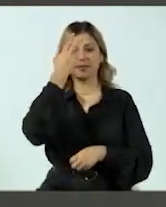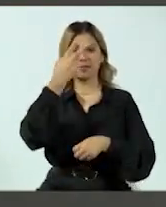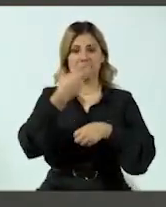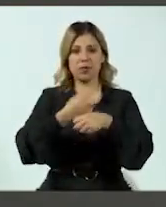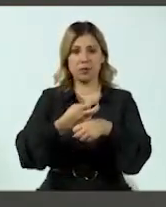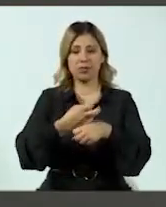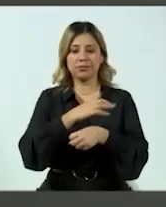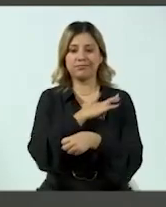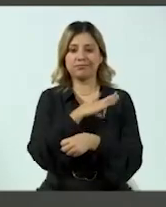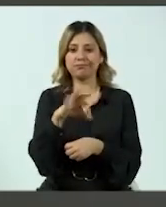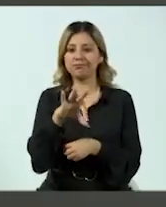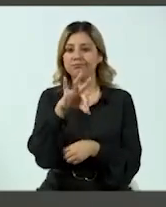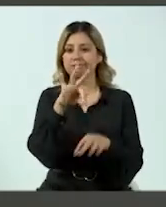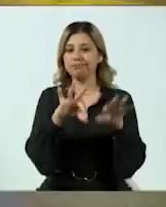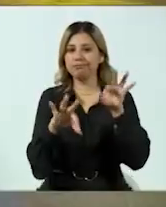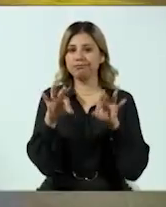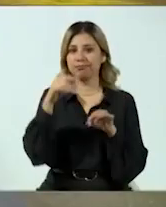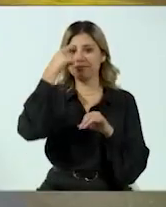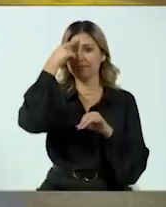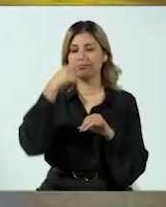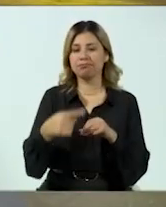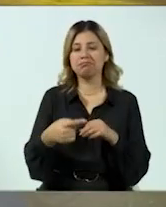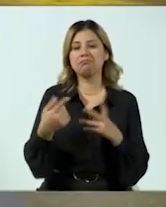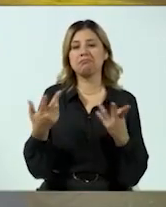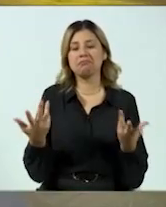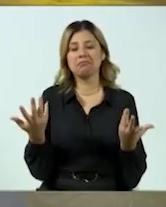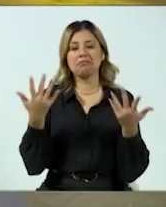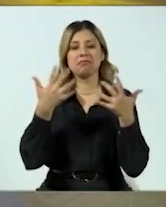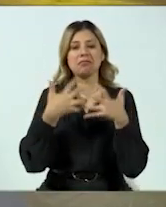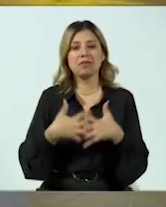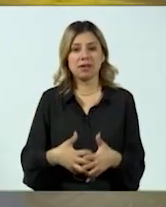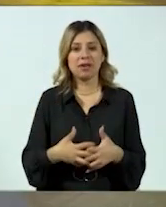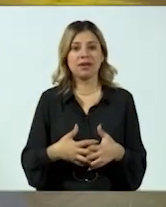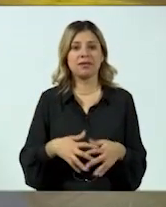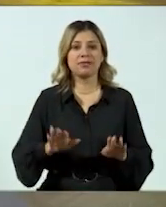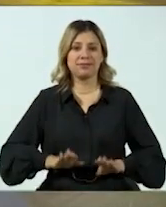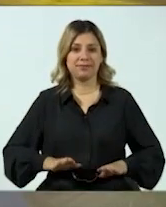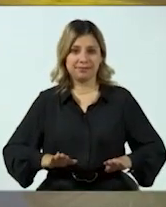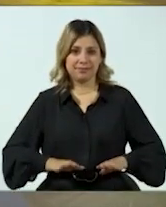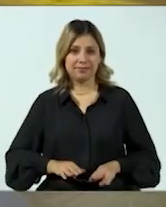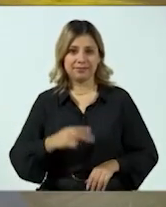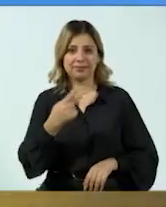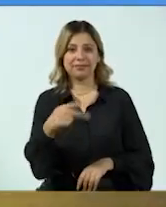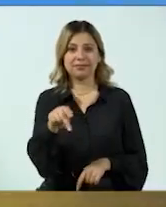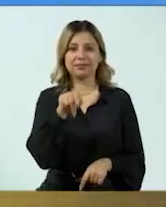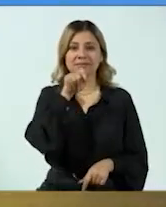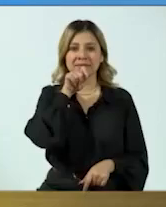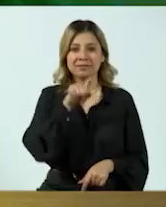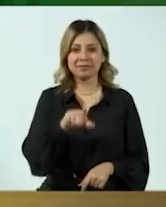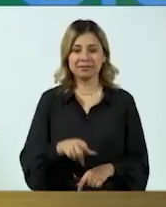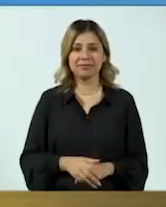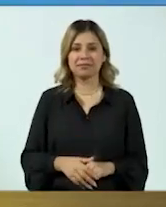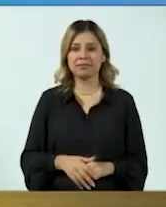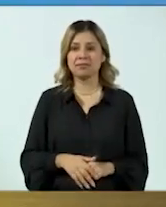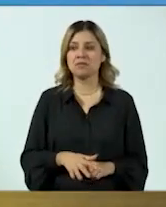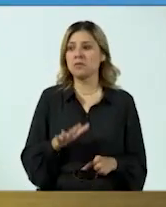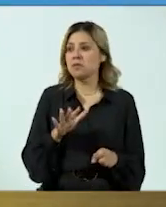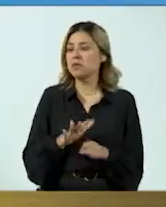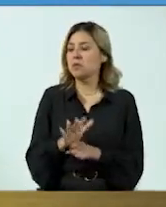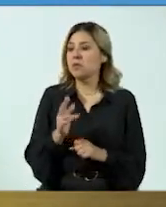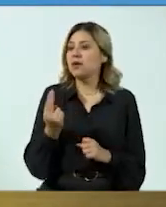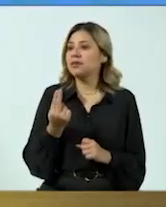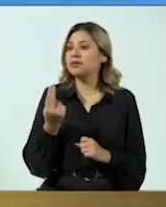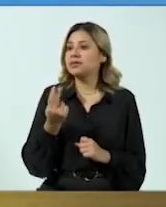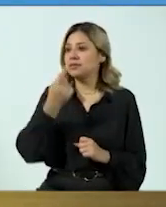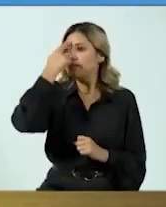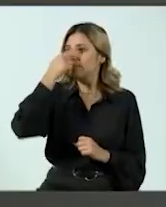podamos seguir encontrando justamente eh los grandes talentos que tenemos aquí para poder participar qué es lo que tienen que